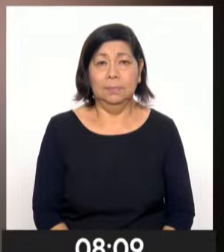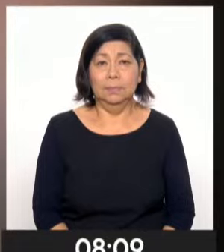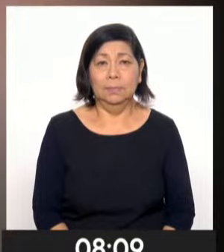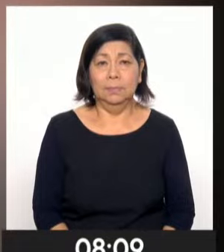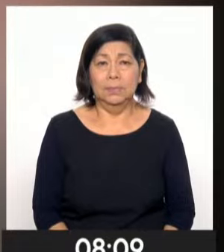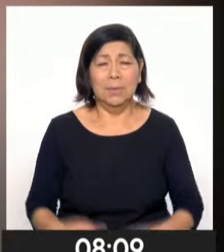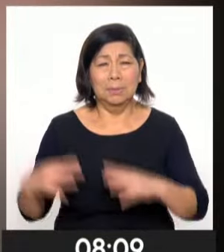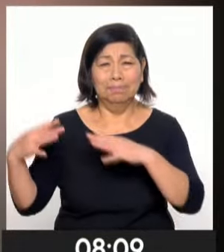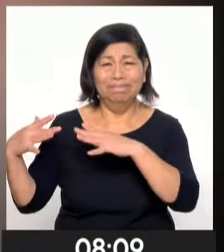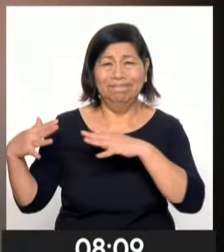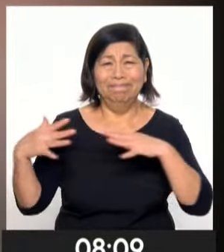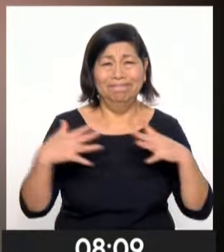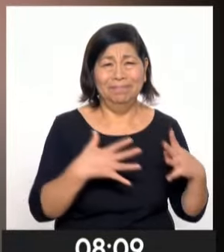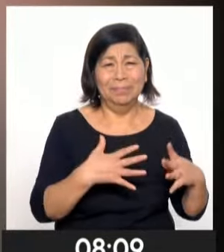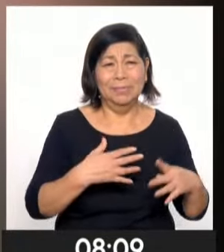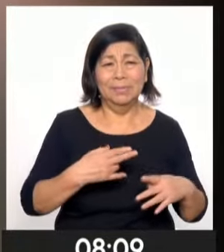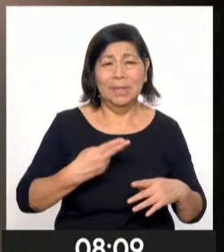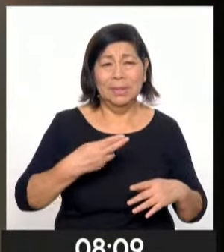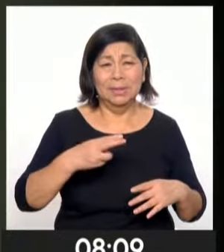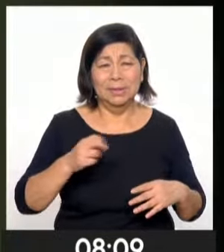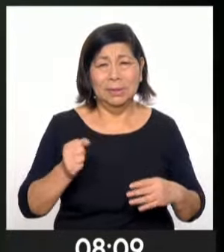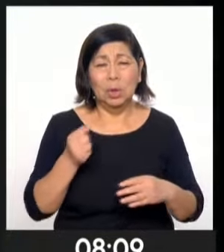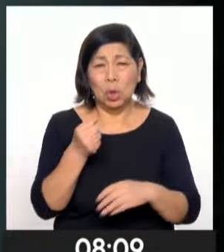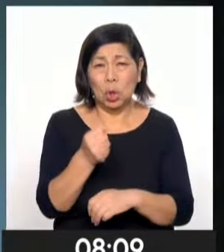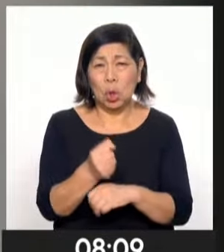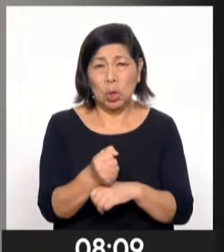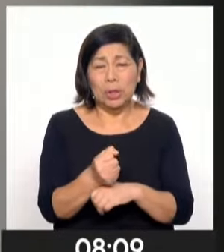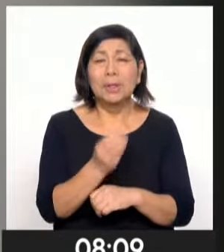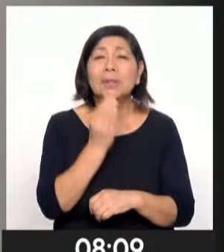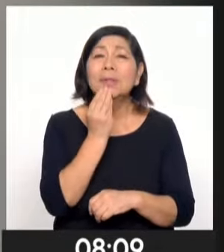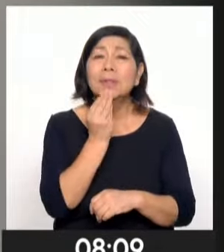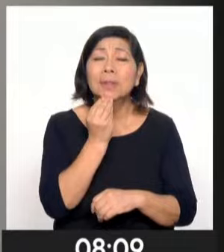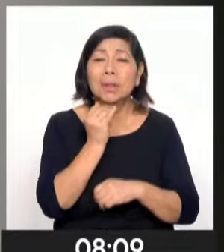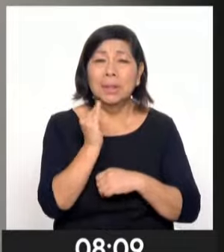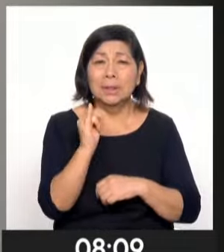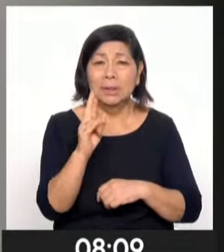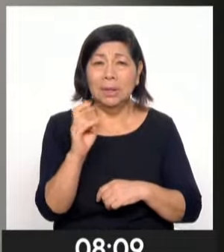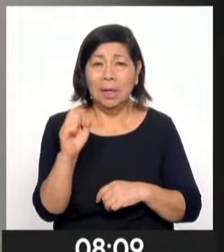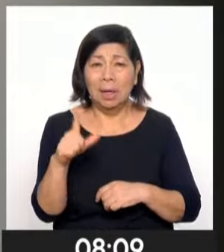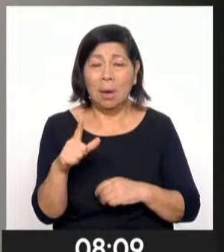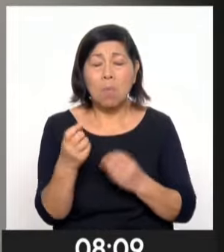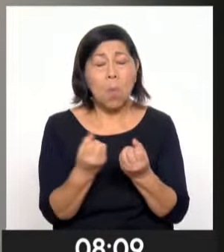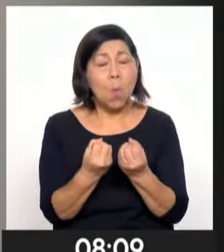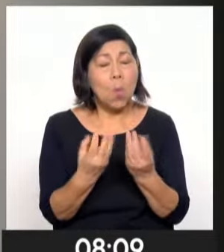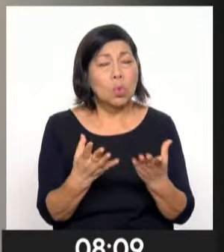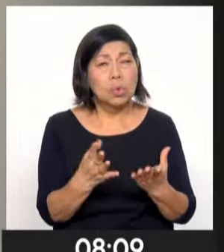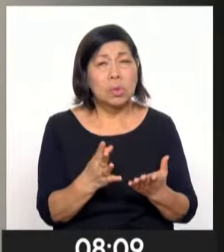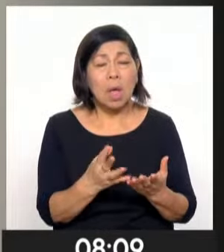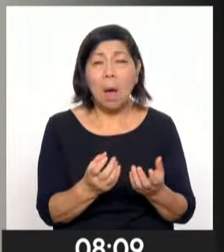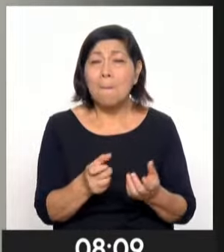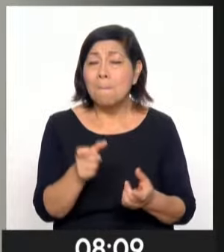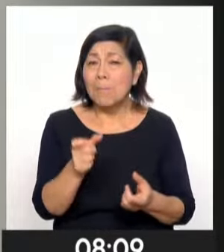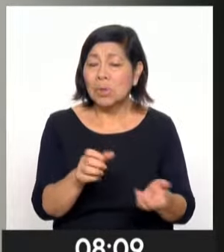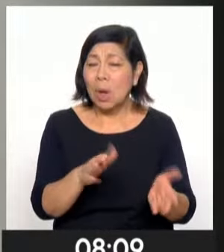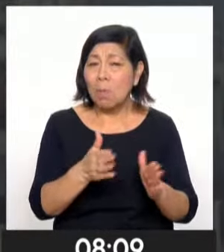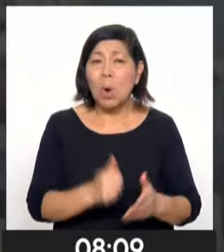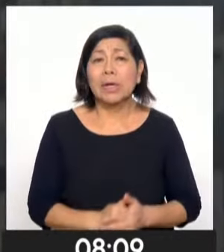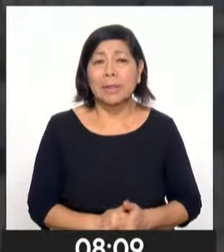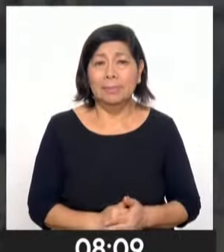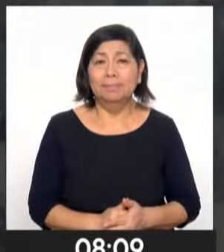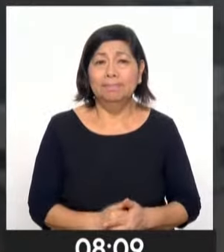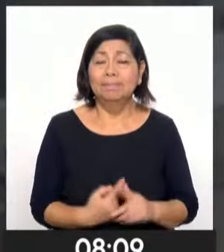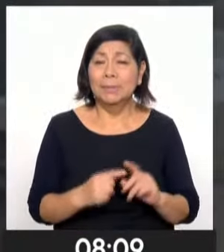Un ataque sin precedentes de Hamás contra el territorio israelí, que ha causado numerosas muertes y toma de rehenes.